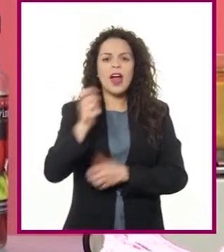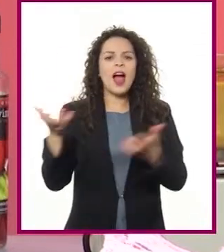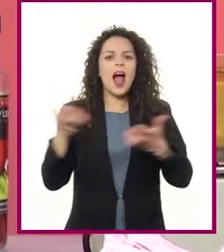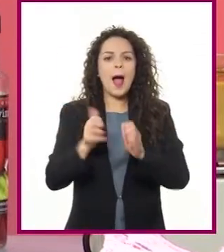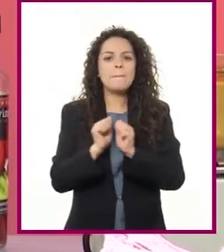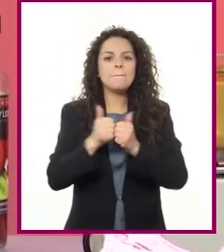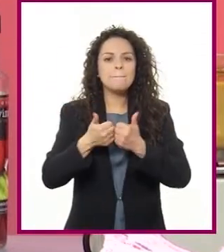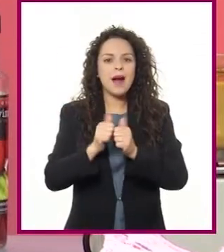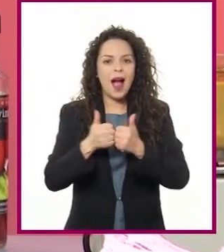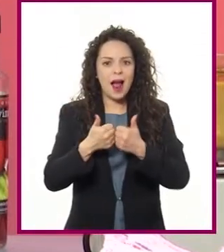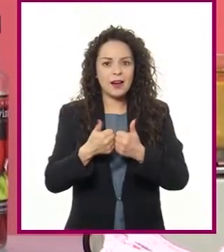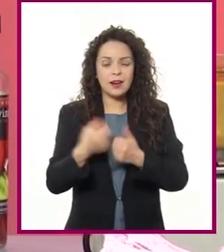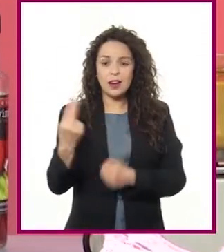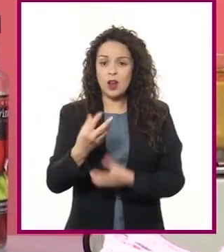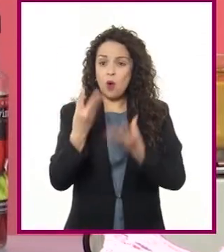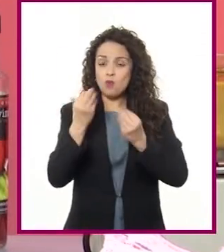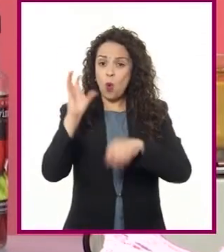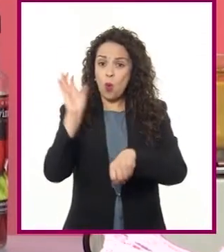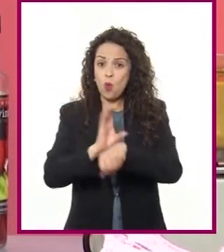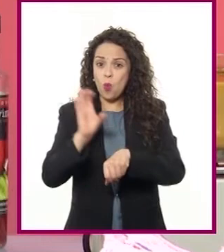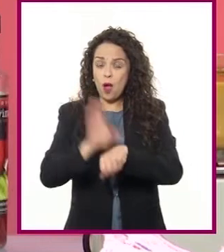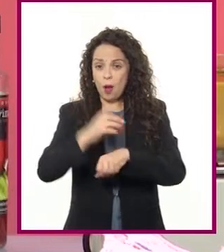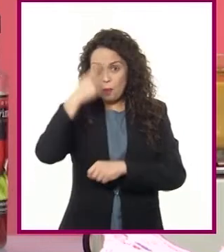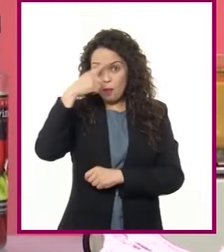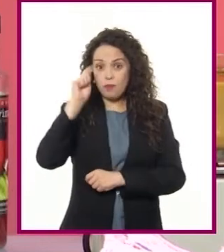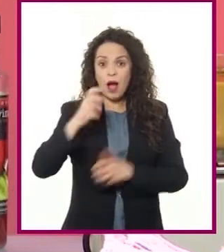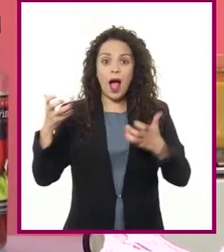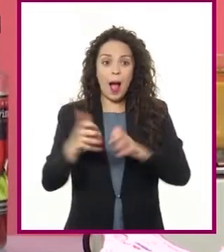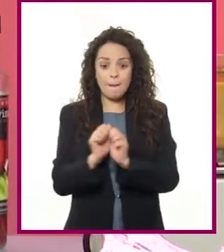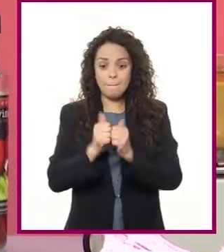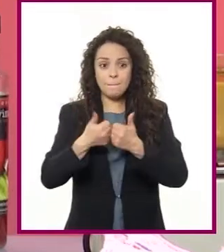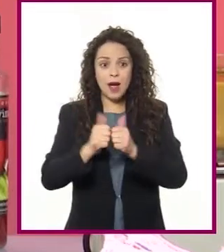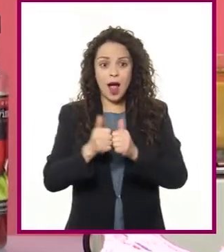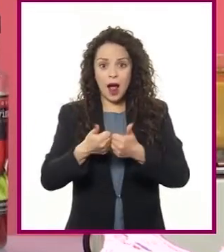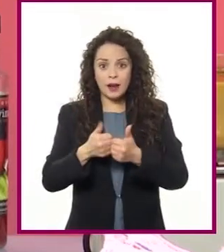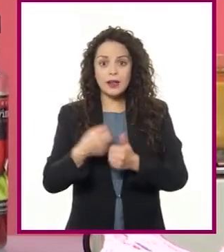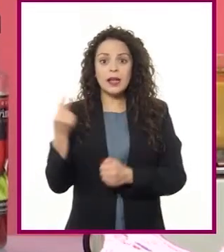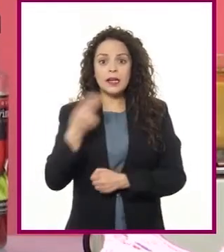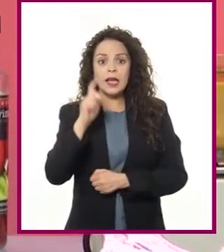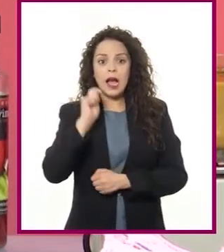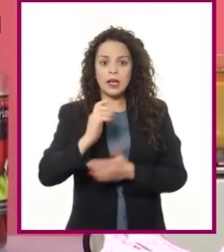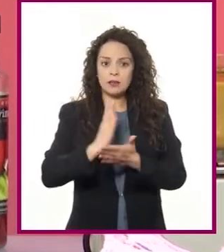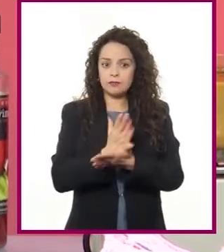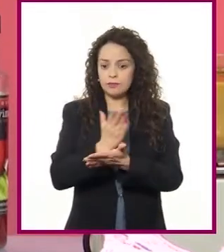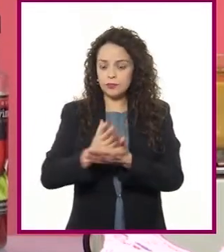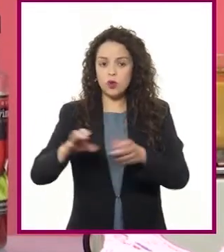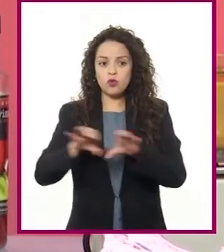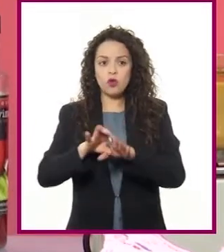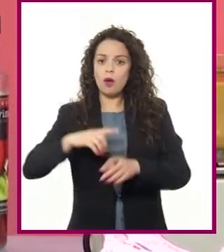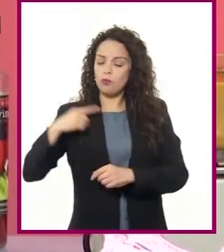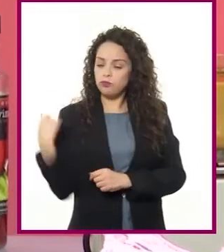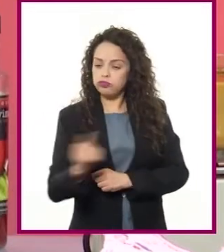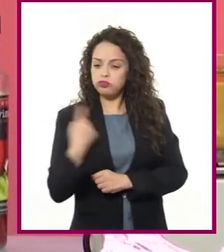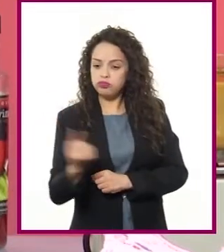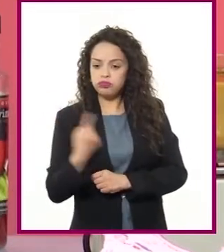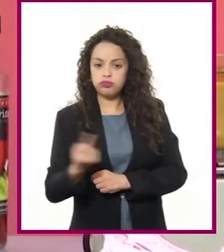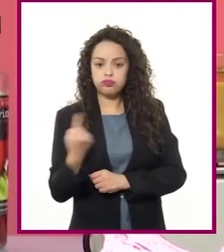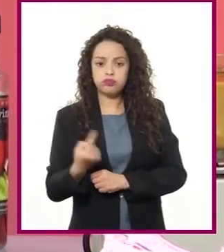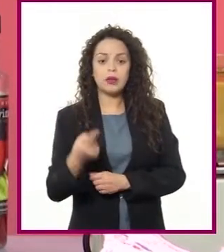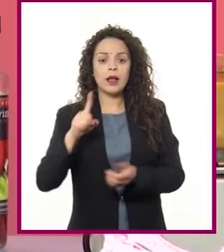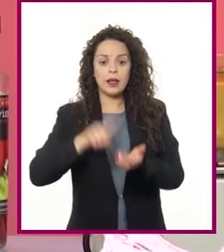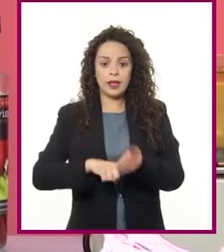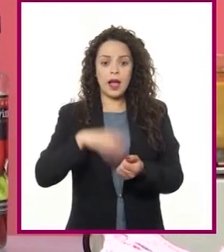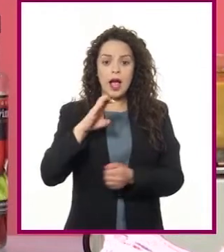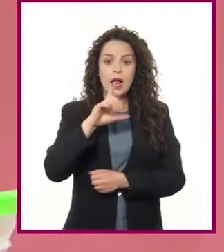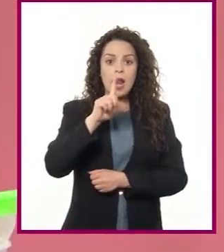una gran cantidad de huevos para la elaboración de pan, hacíamos una separación por medio de una centrifugadora que separaba las claras